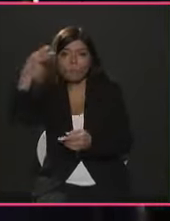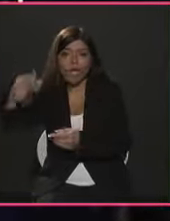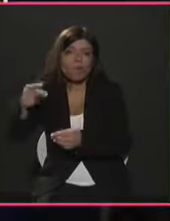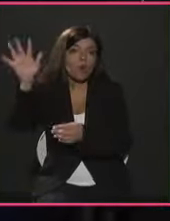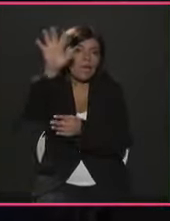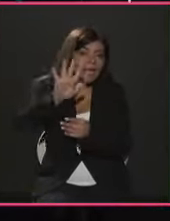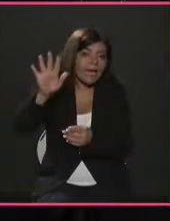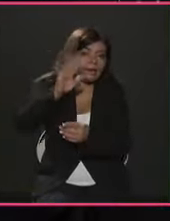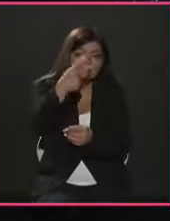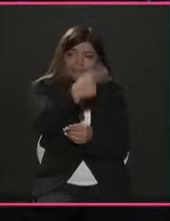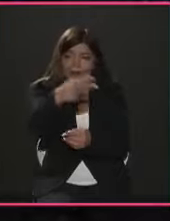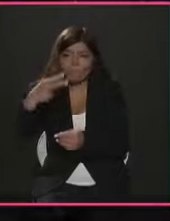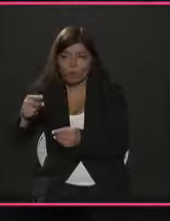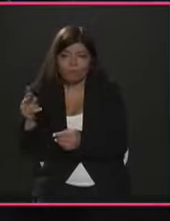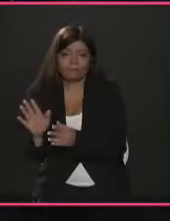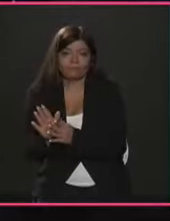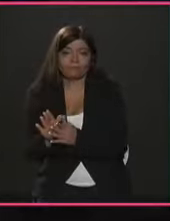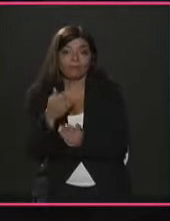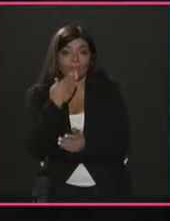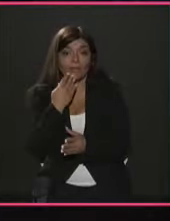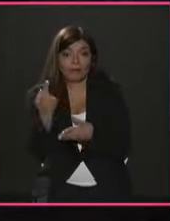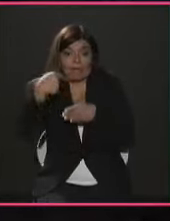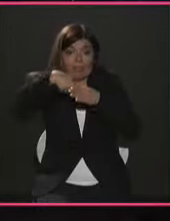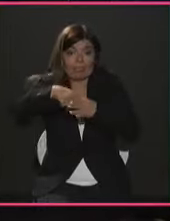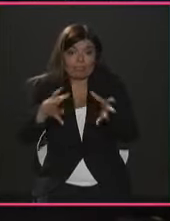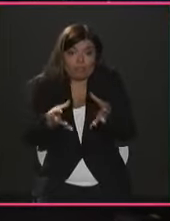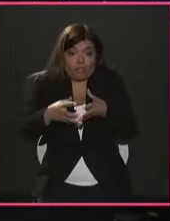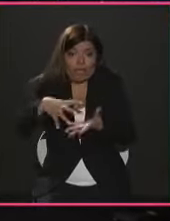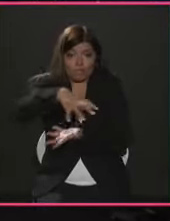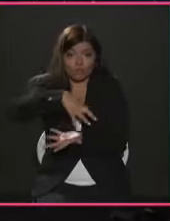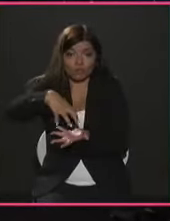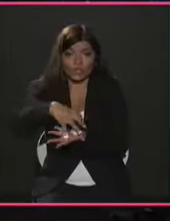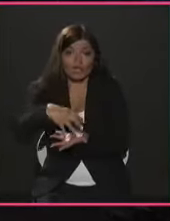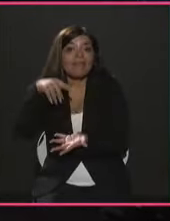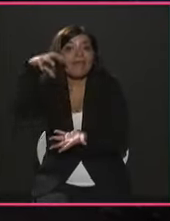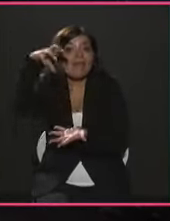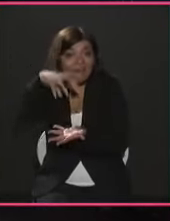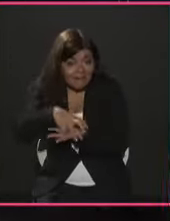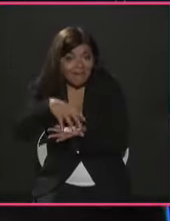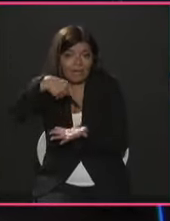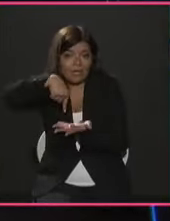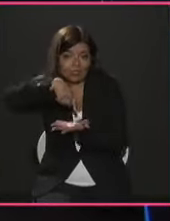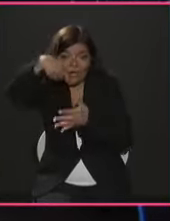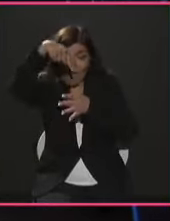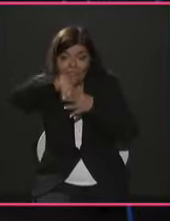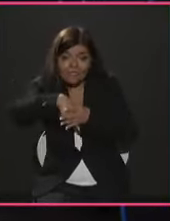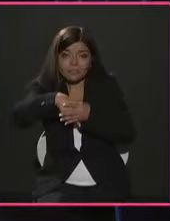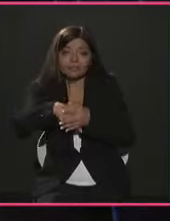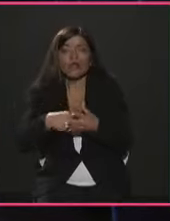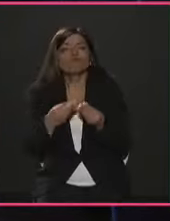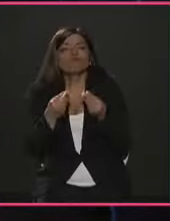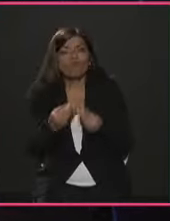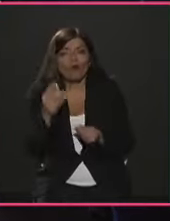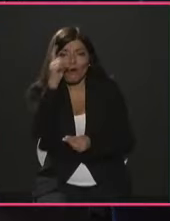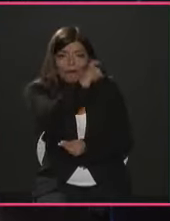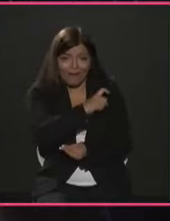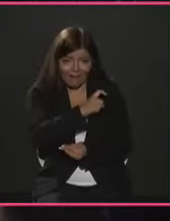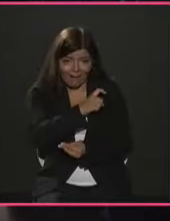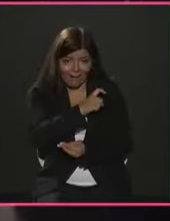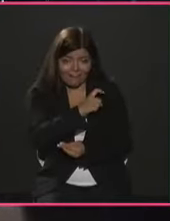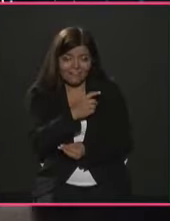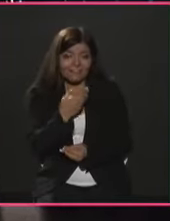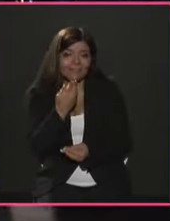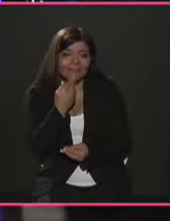una cierta forma también ocurre en su interior ya y las ciudades son eh complejas eh